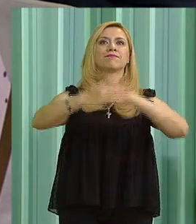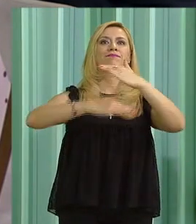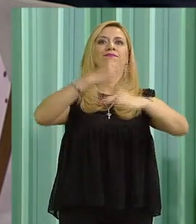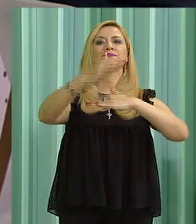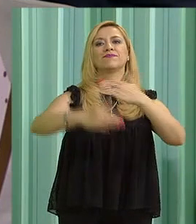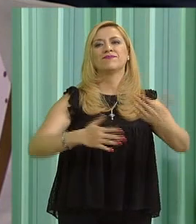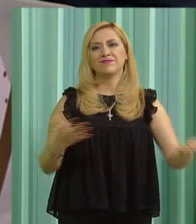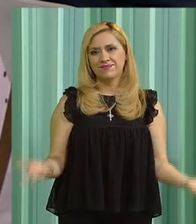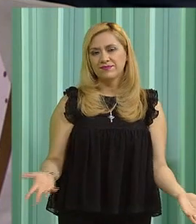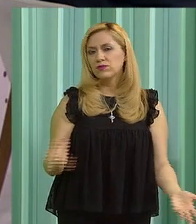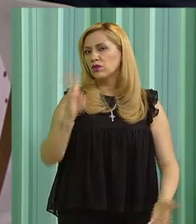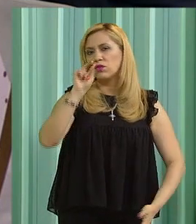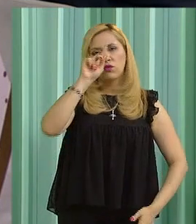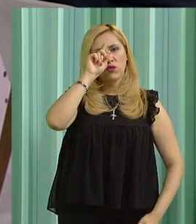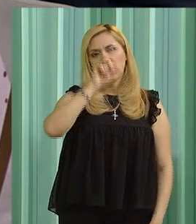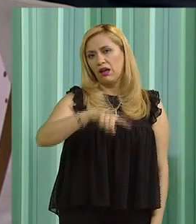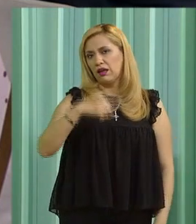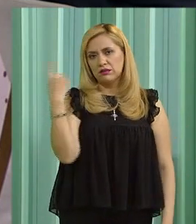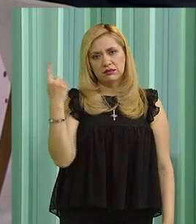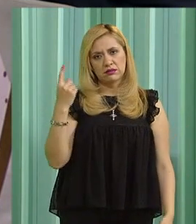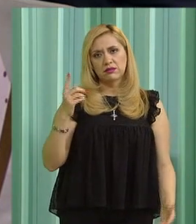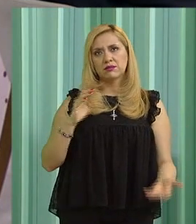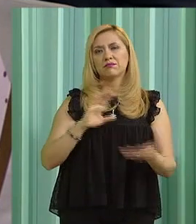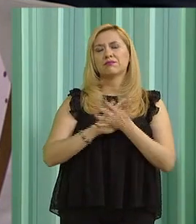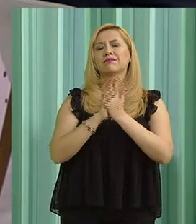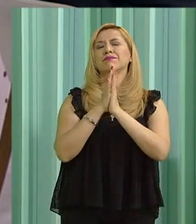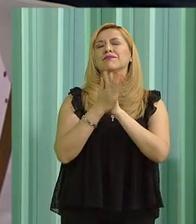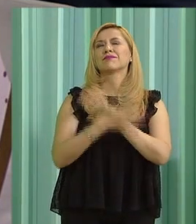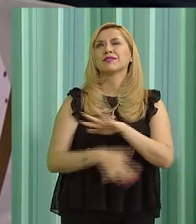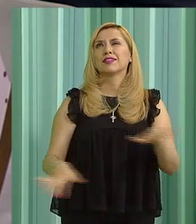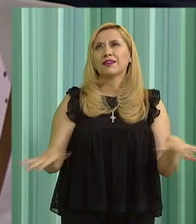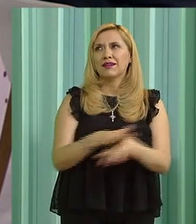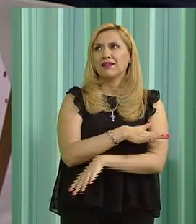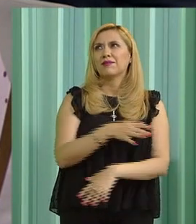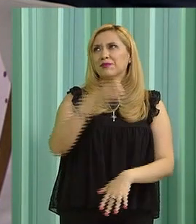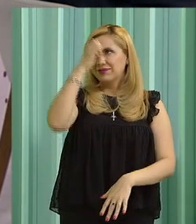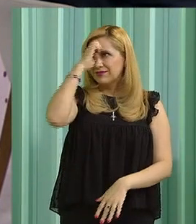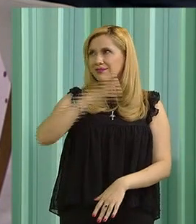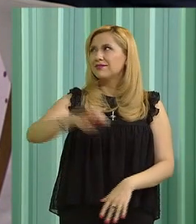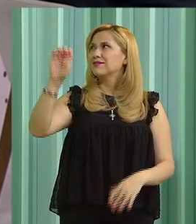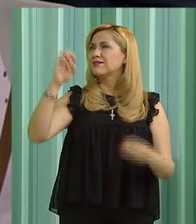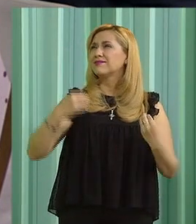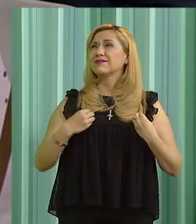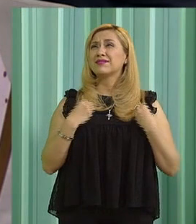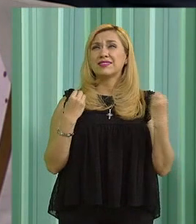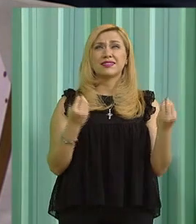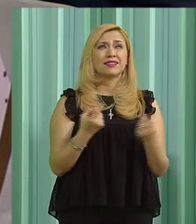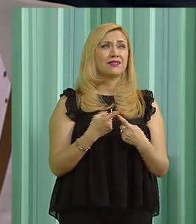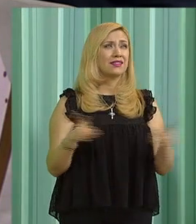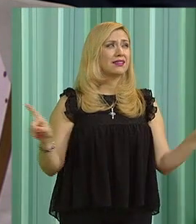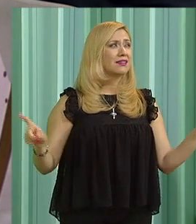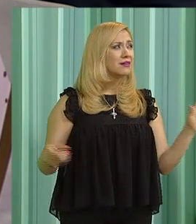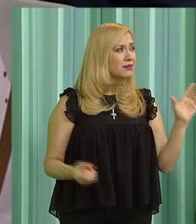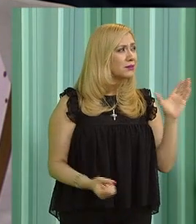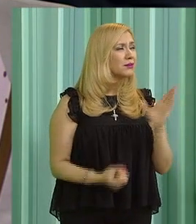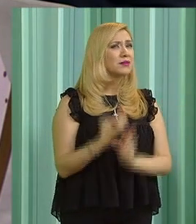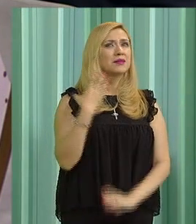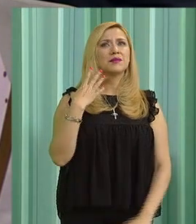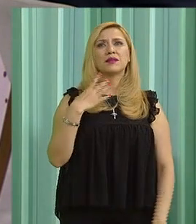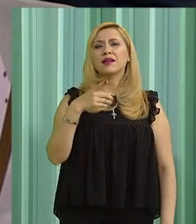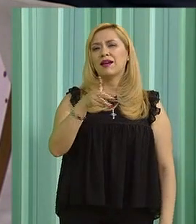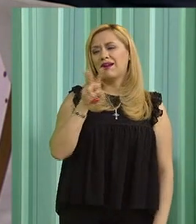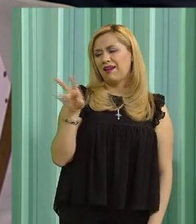proceso. No es nada fácil adaptarse a una nueva vida, incluso cosas pequeñas que a veces pensamos que